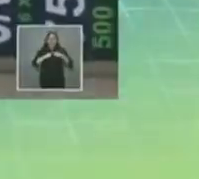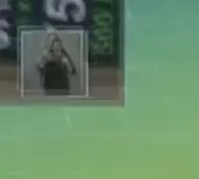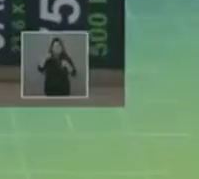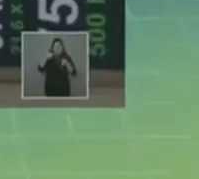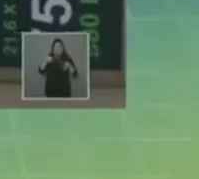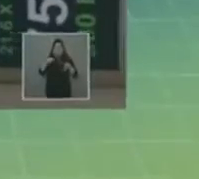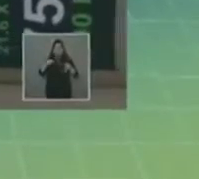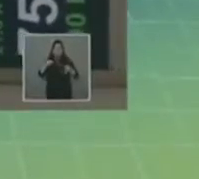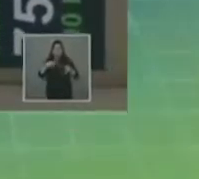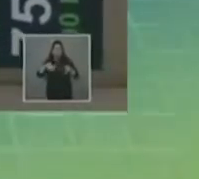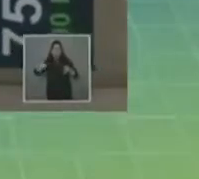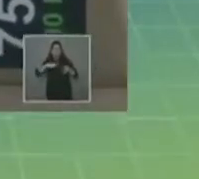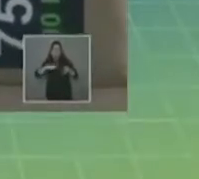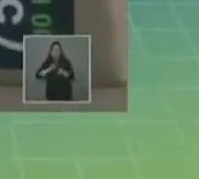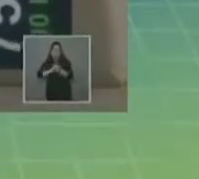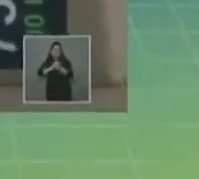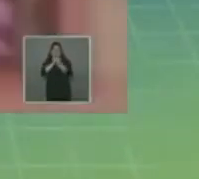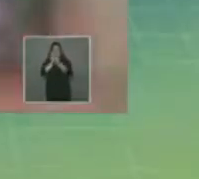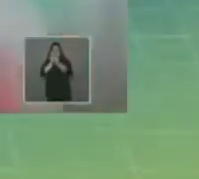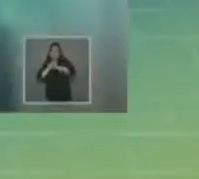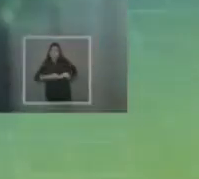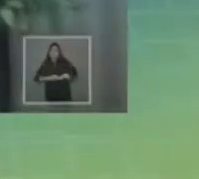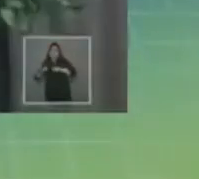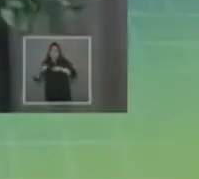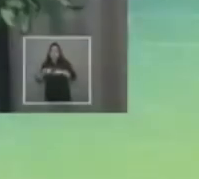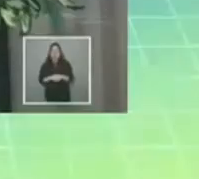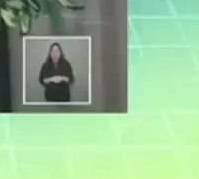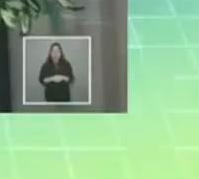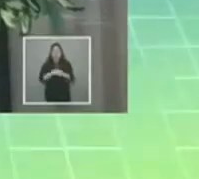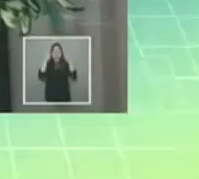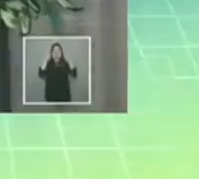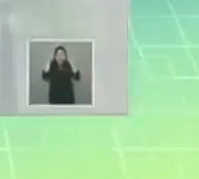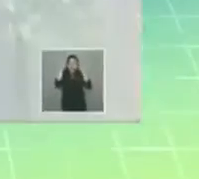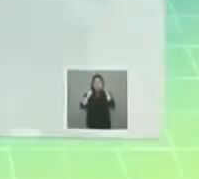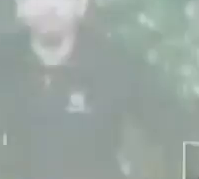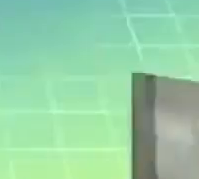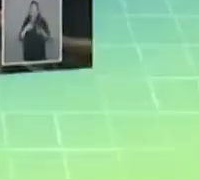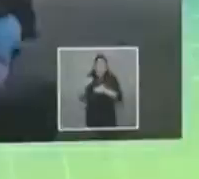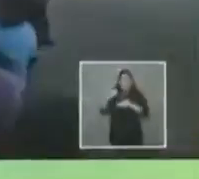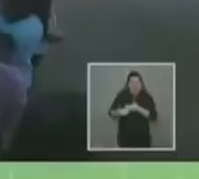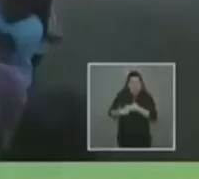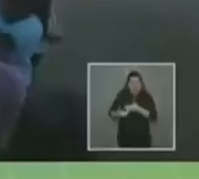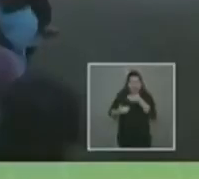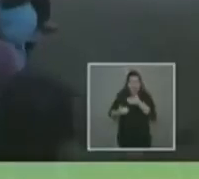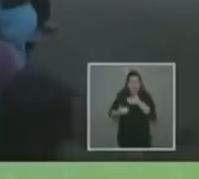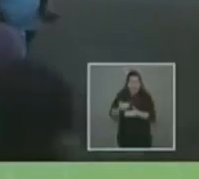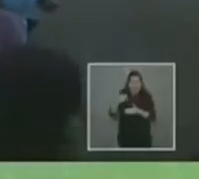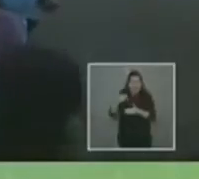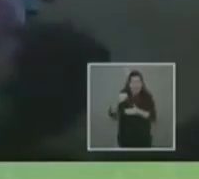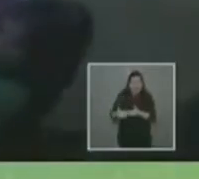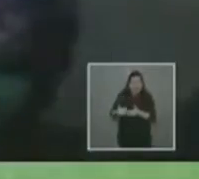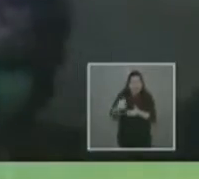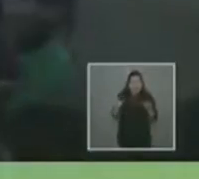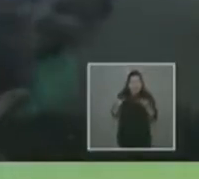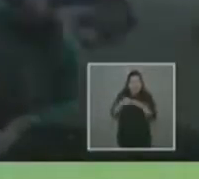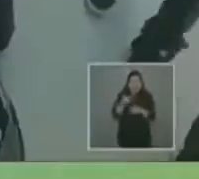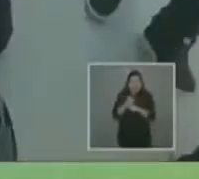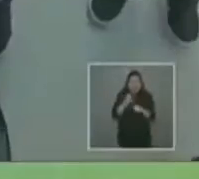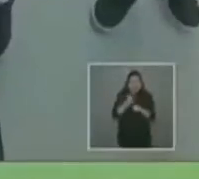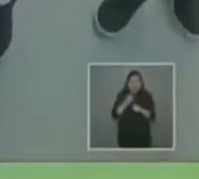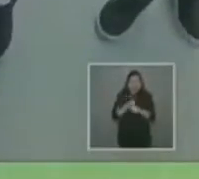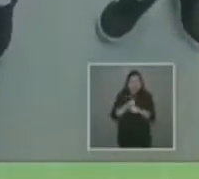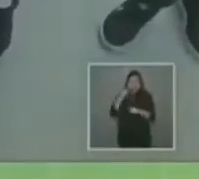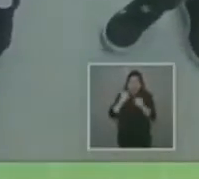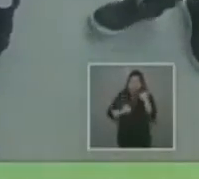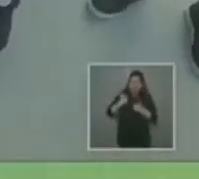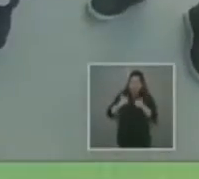Resma de papel es igual al valor de una Resma de papel blanco que proviene de celulosa virgen. Entonces estamos trabajando mucho